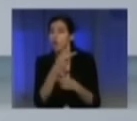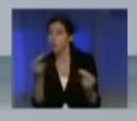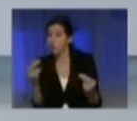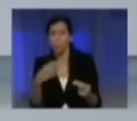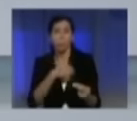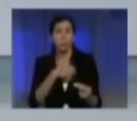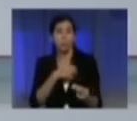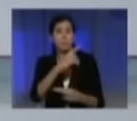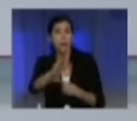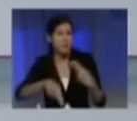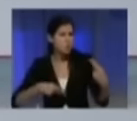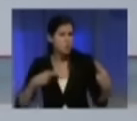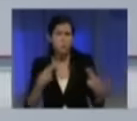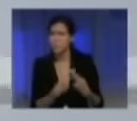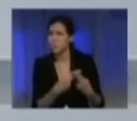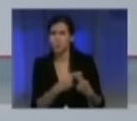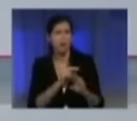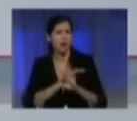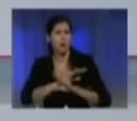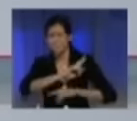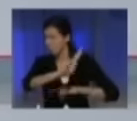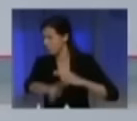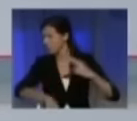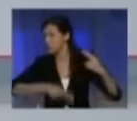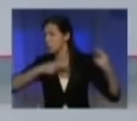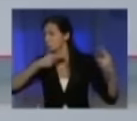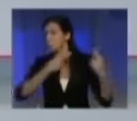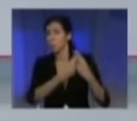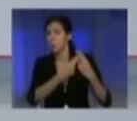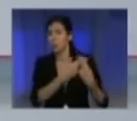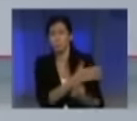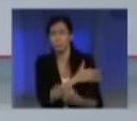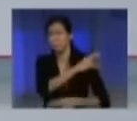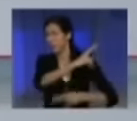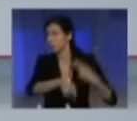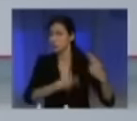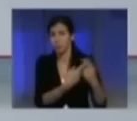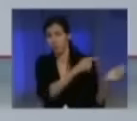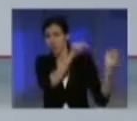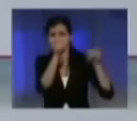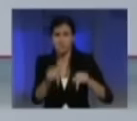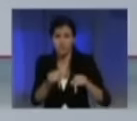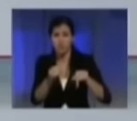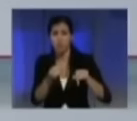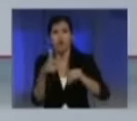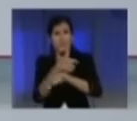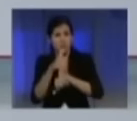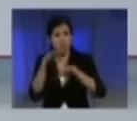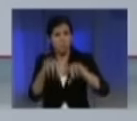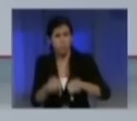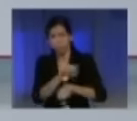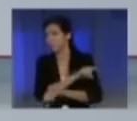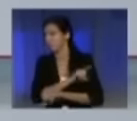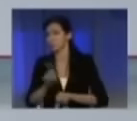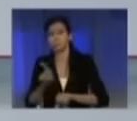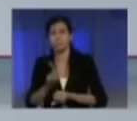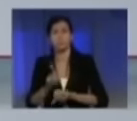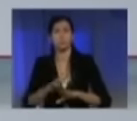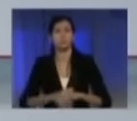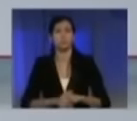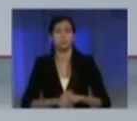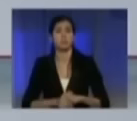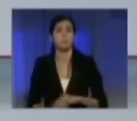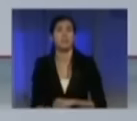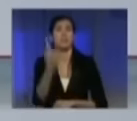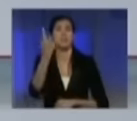puede volver esta gente. Más nunca en la vida. Y más los que han demostrado ahora. Récord mundial, Ramos